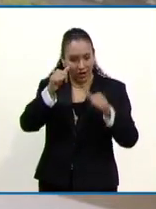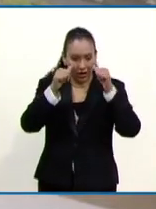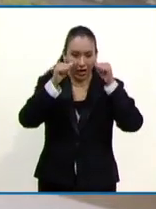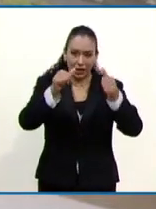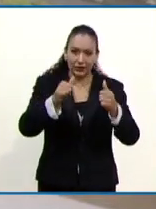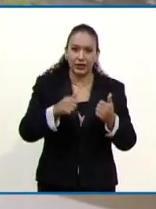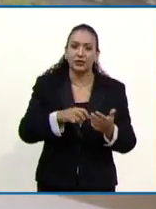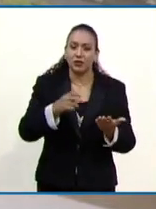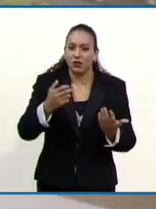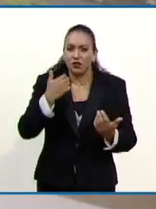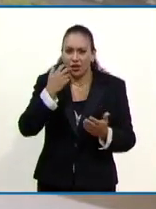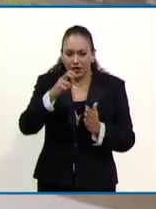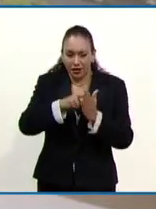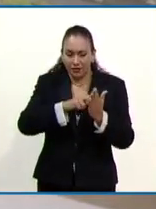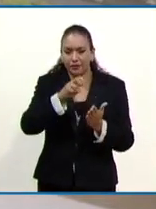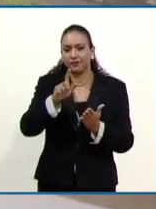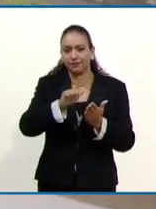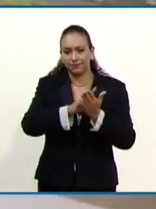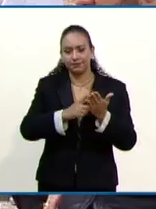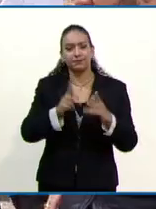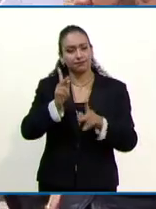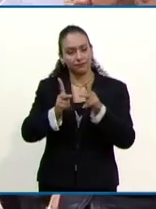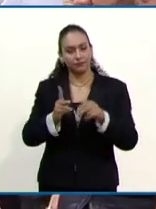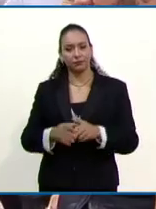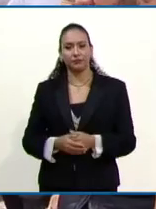de reforma al Poder Judicial.